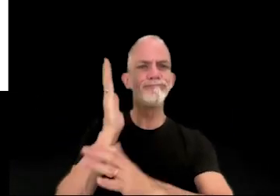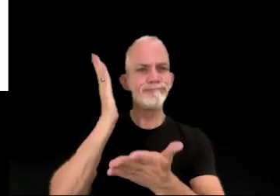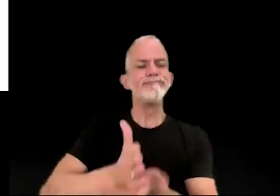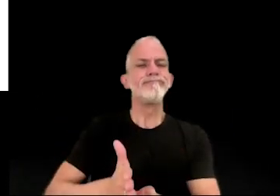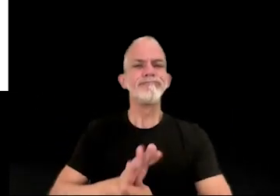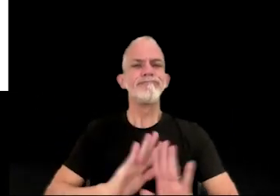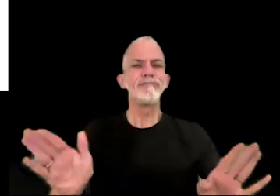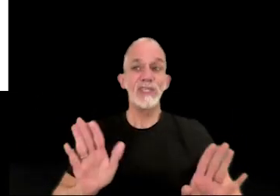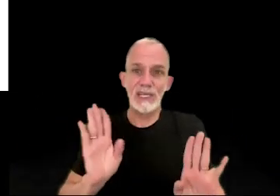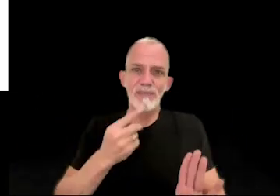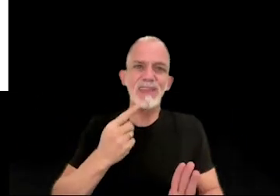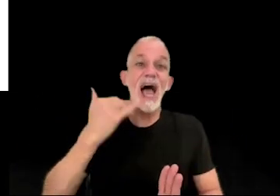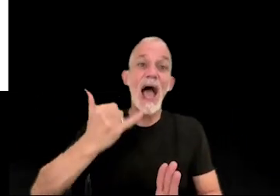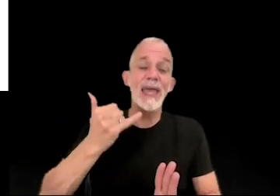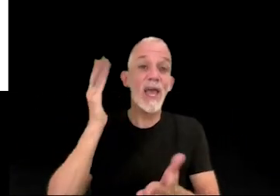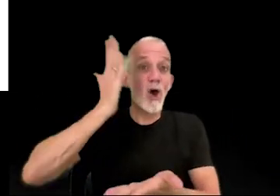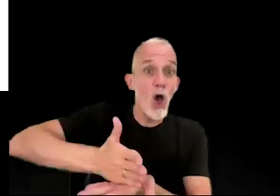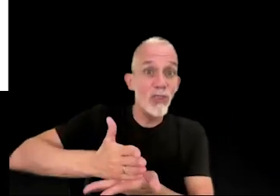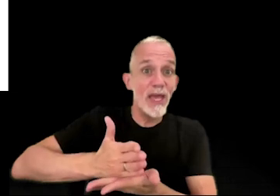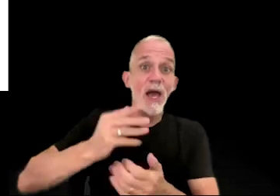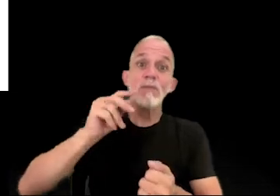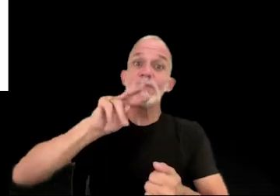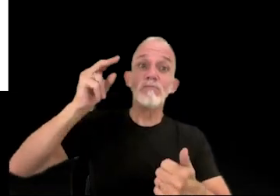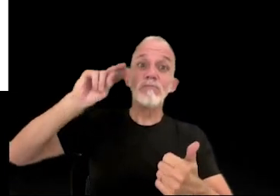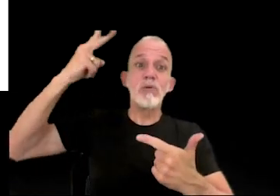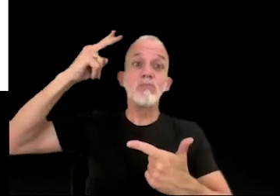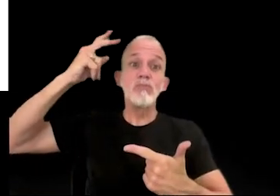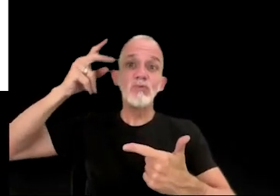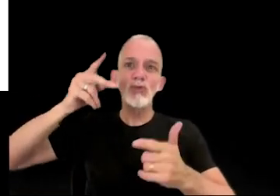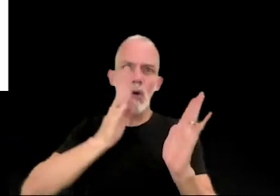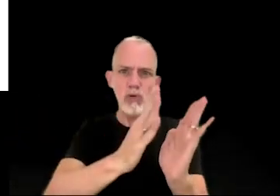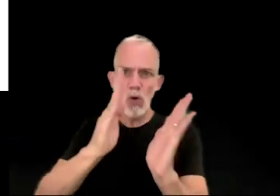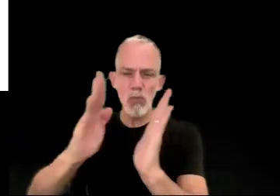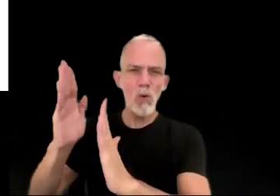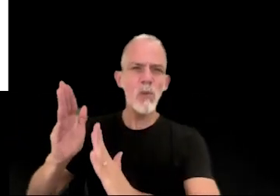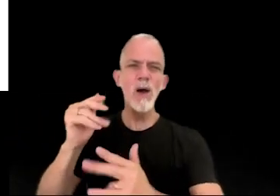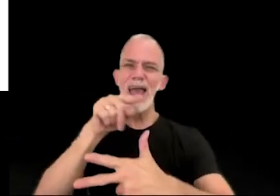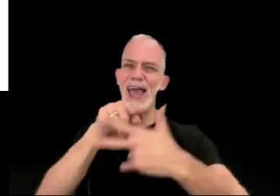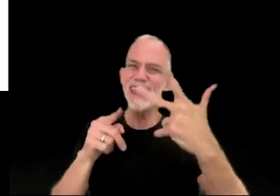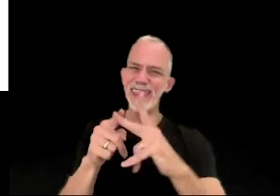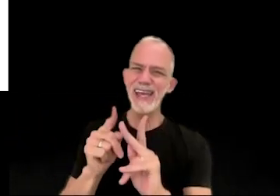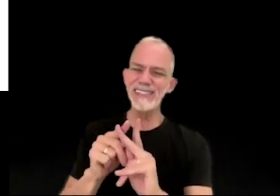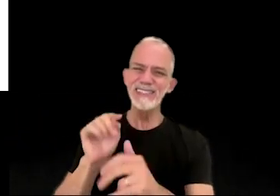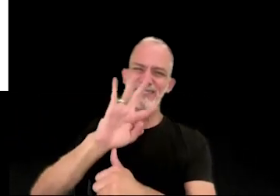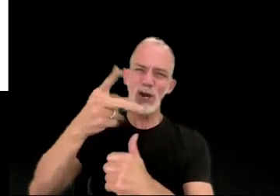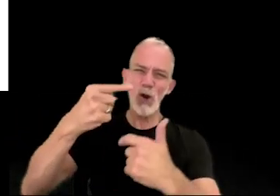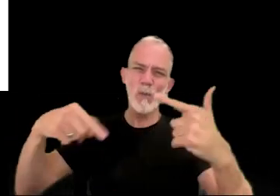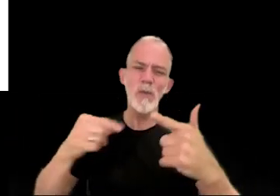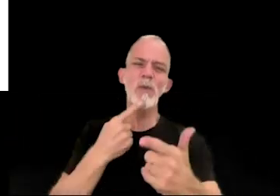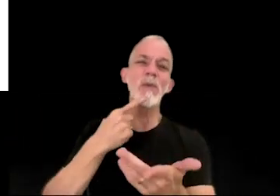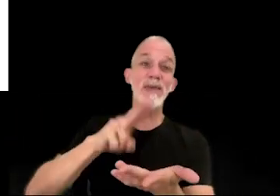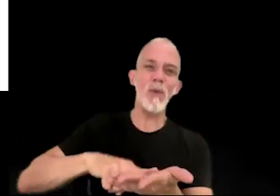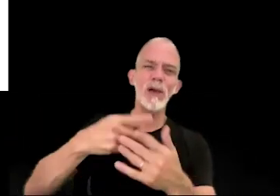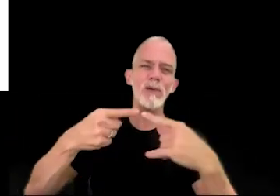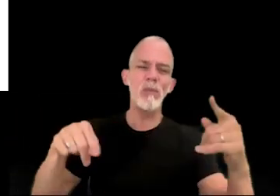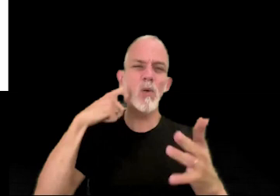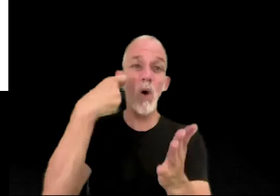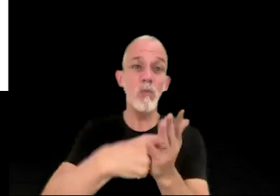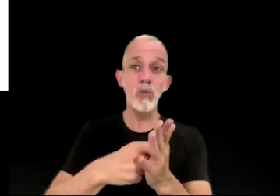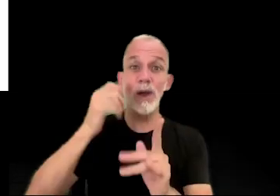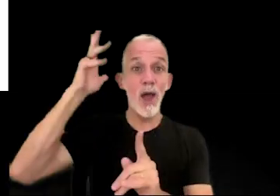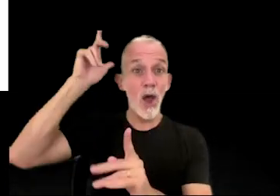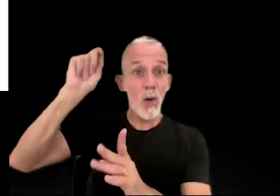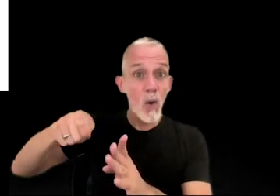tenga condena confirmada en segunda instancia por alguno de estos tres tipos de delitos y tiene que haber estado esa condena confirmada antes